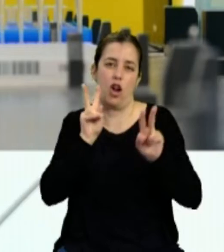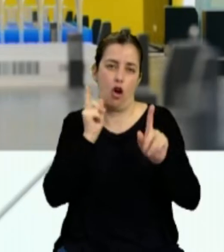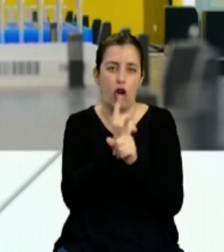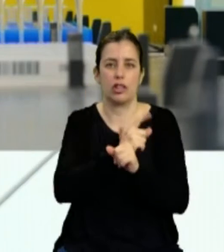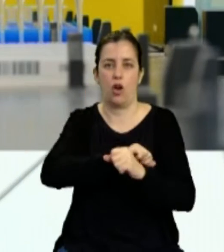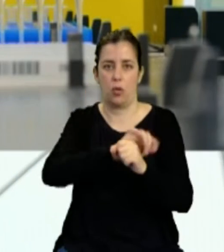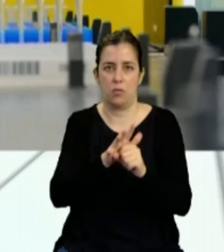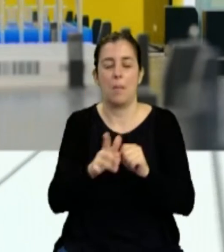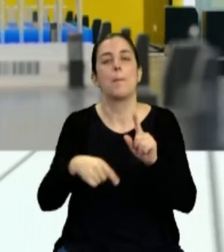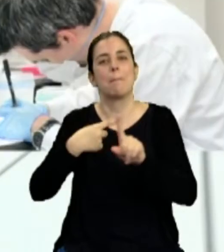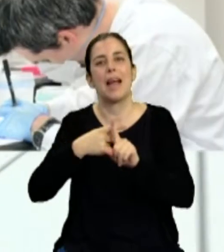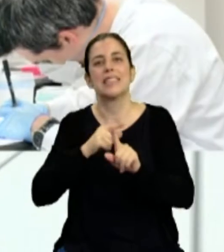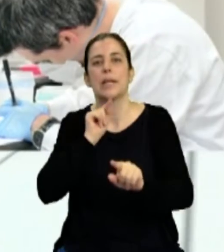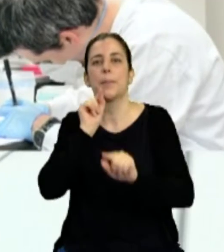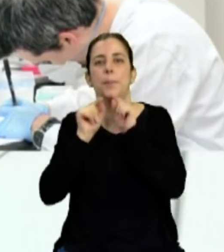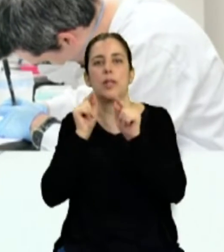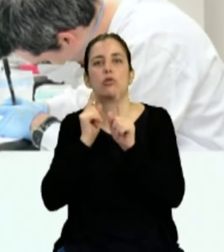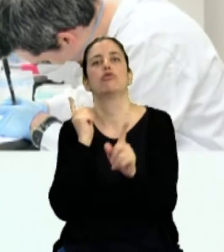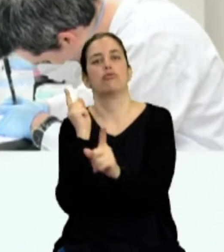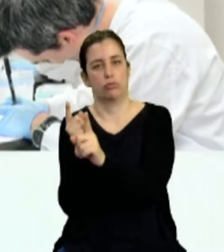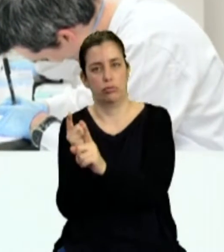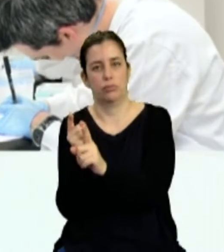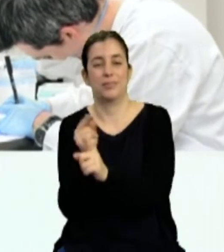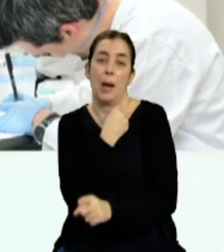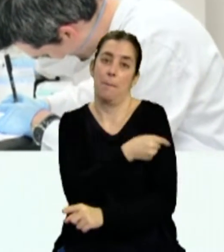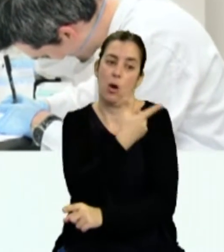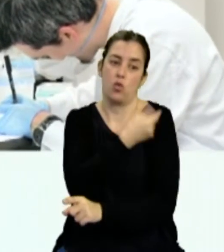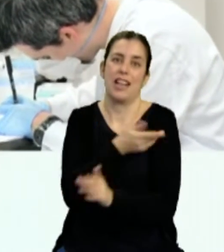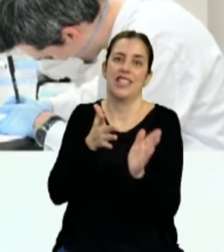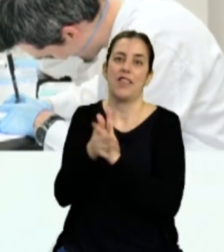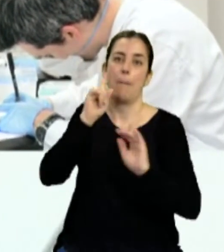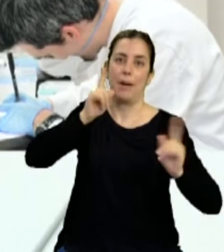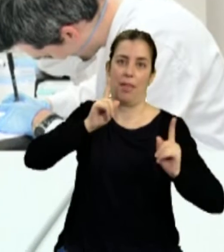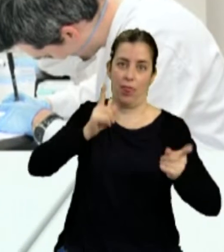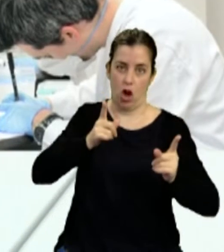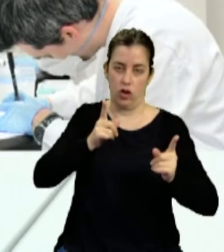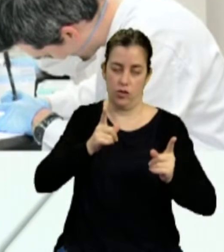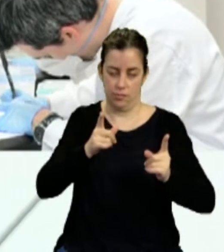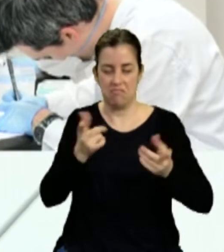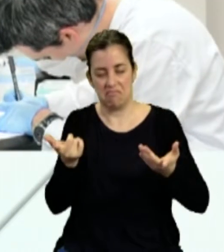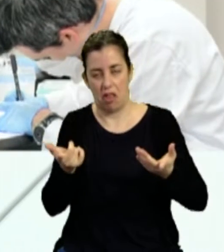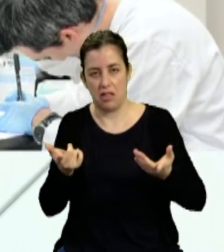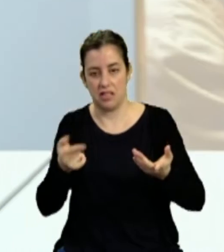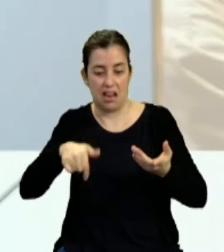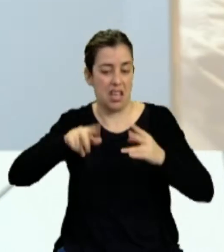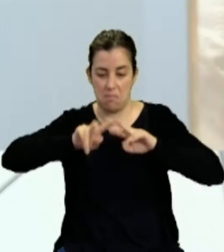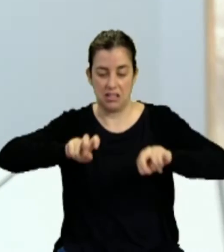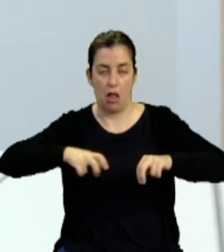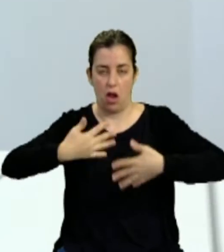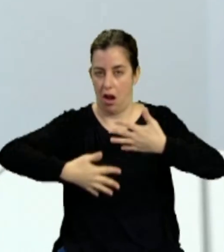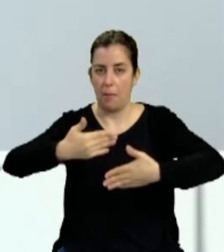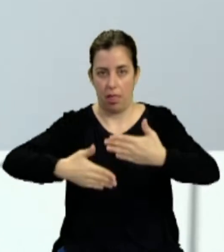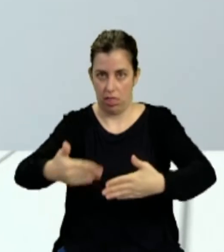necesarios, ¿no? Para tratar a los enfermos. La vacuna es para prevenir. Bueno, las investigaciones avanzan y